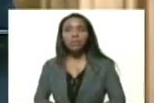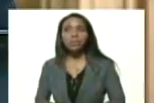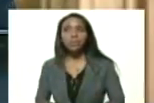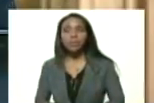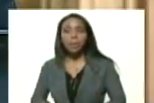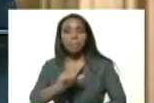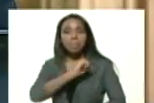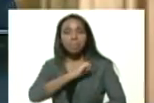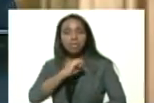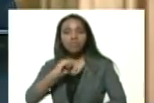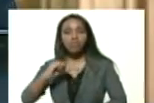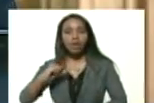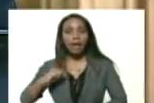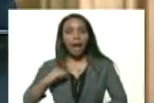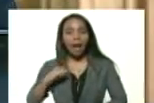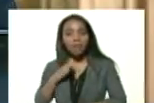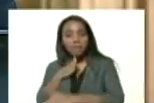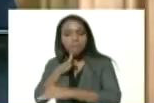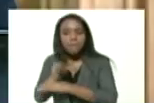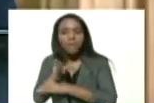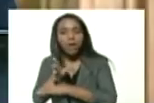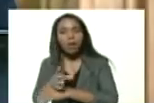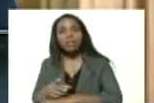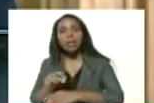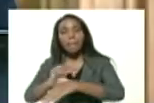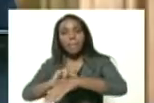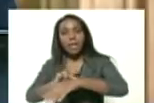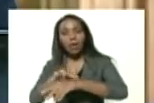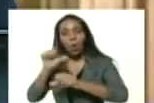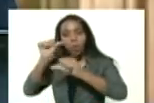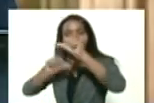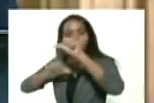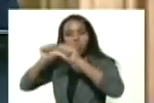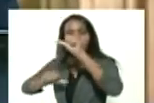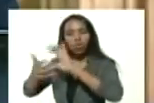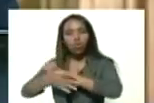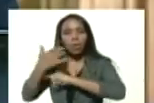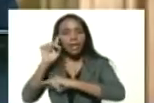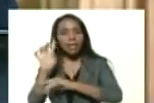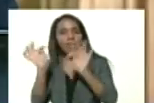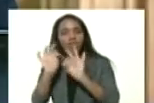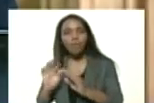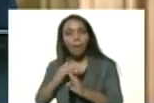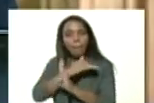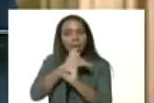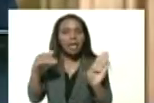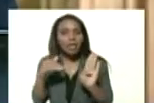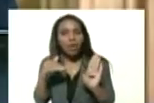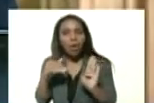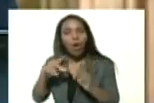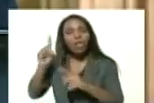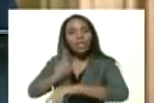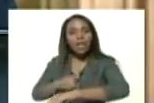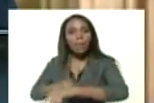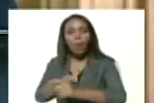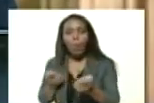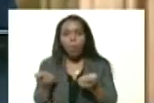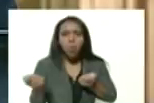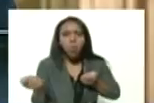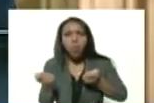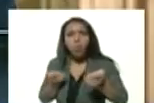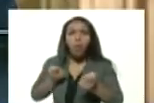personalizado y con estas medidas poder a mediano plazo controlar